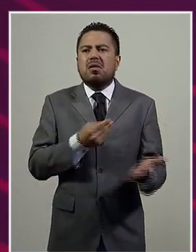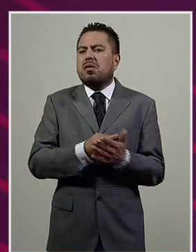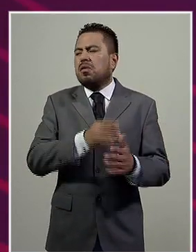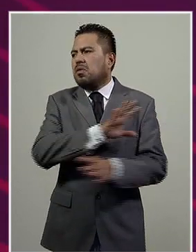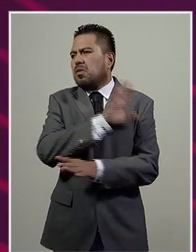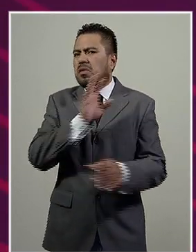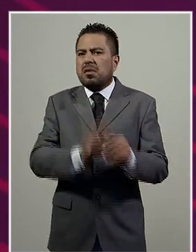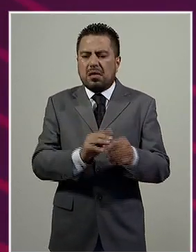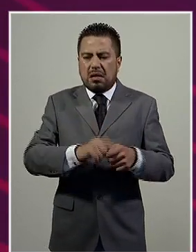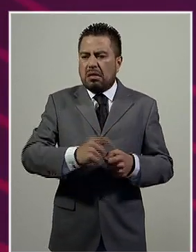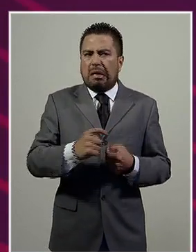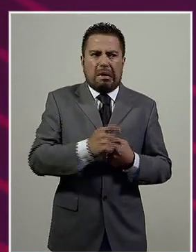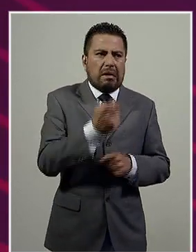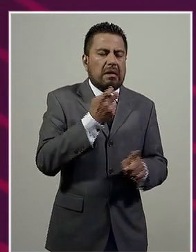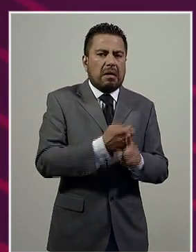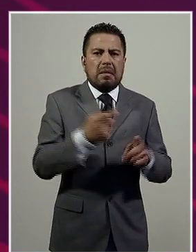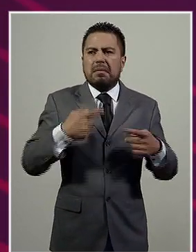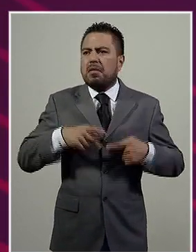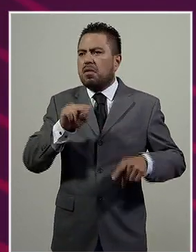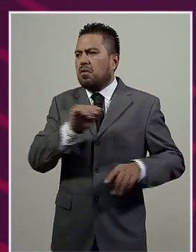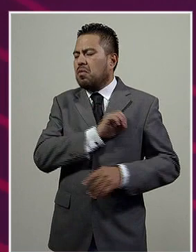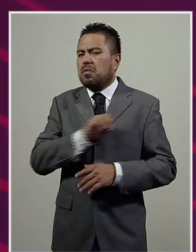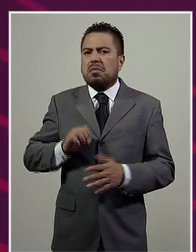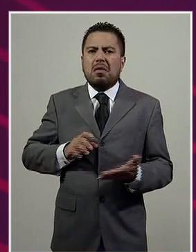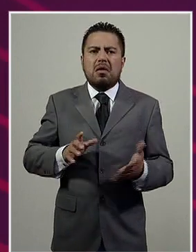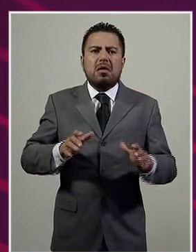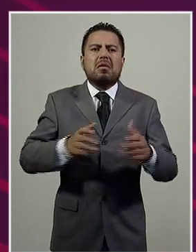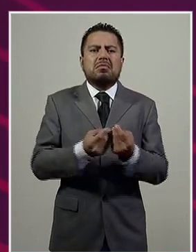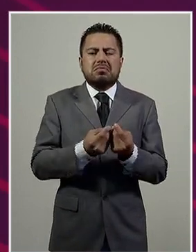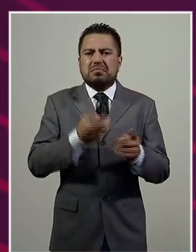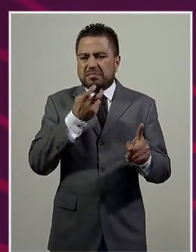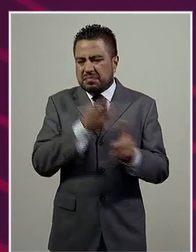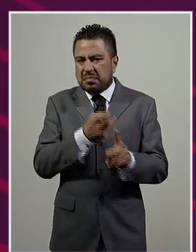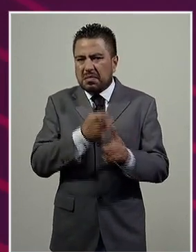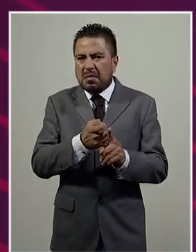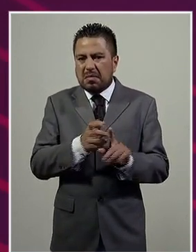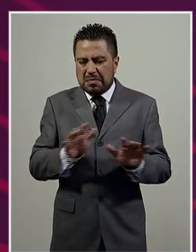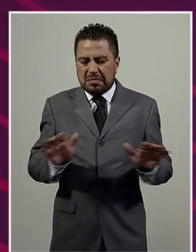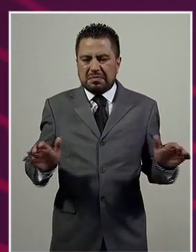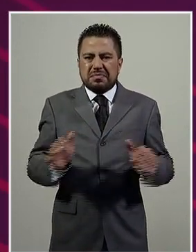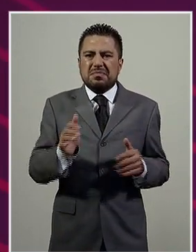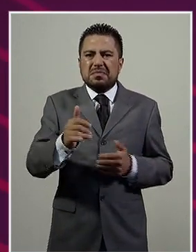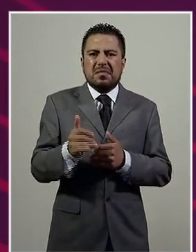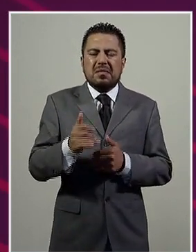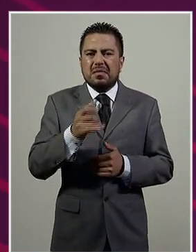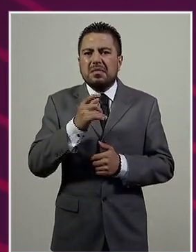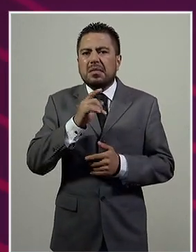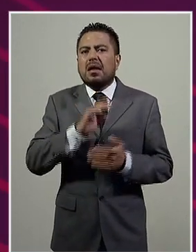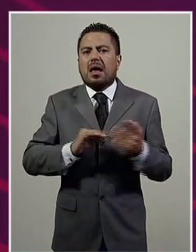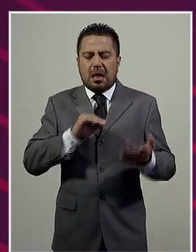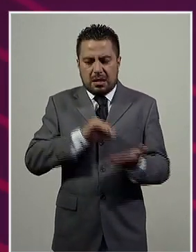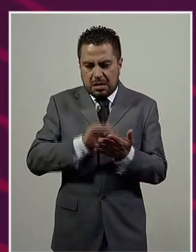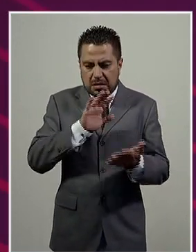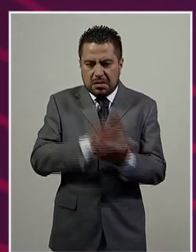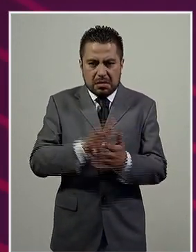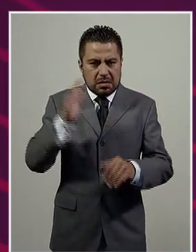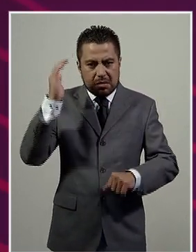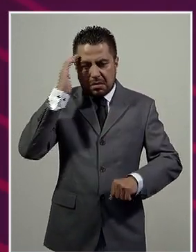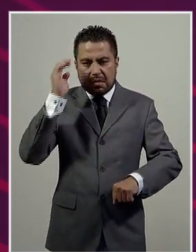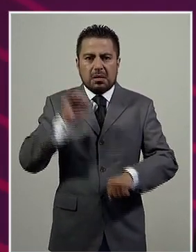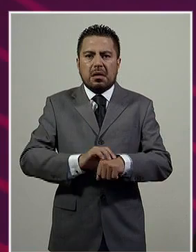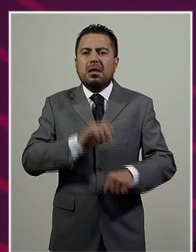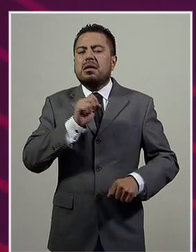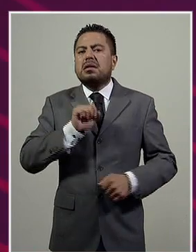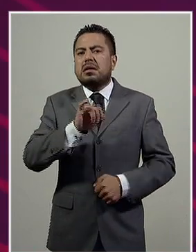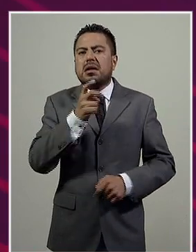una exclusión de personas que no cumplen con ese molde que ya tenemos en la mente,